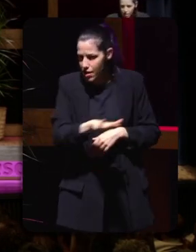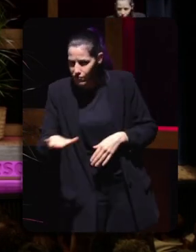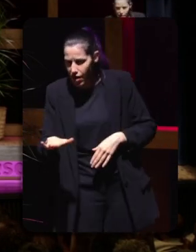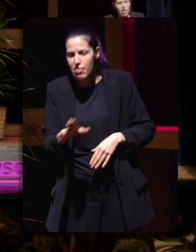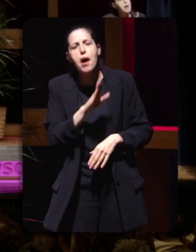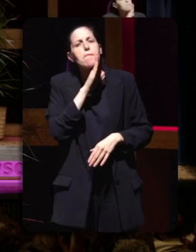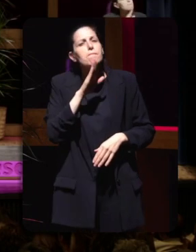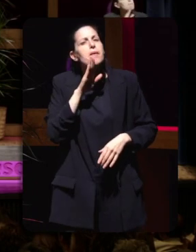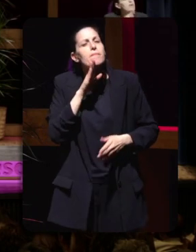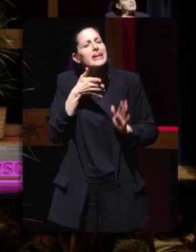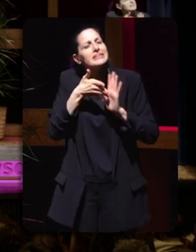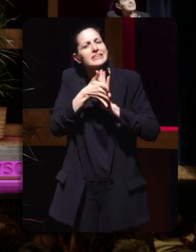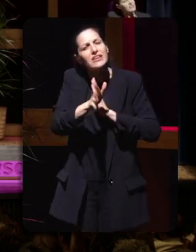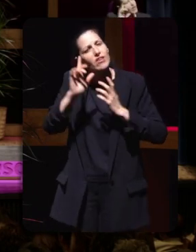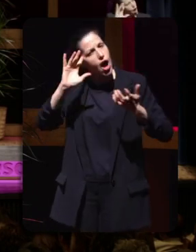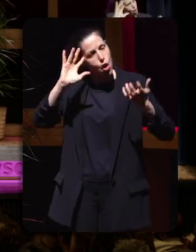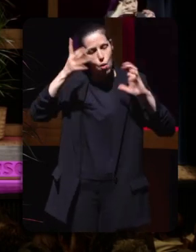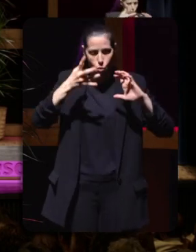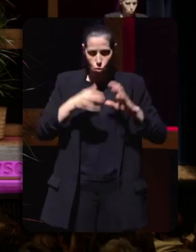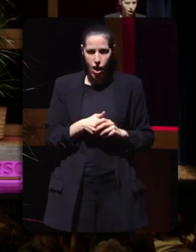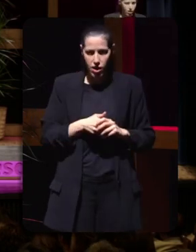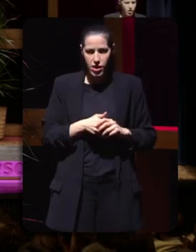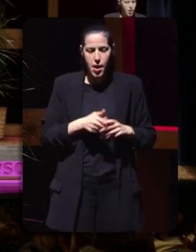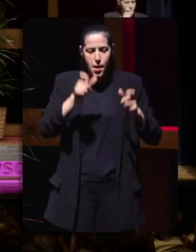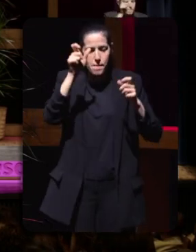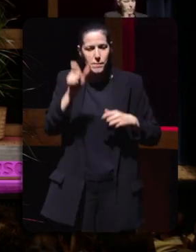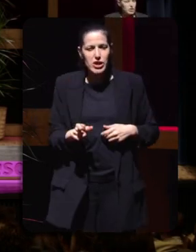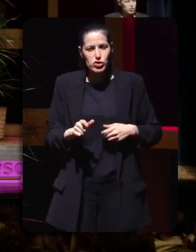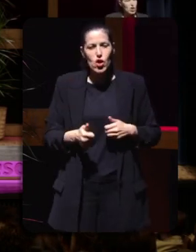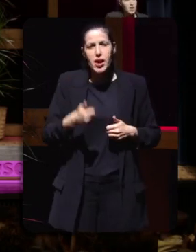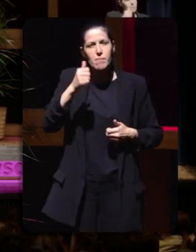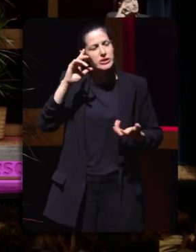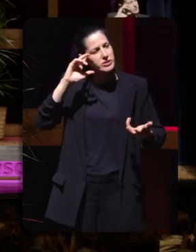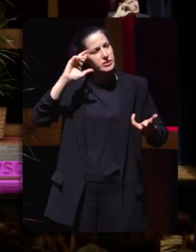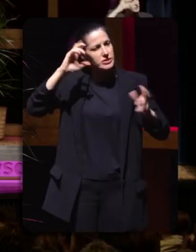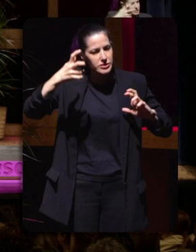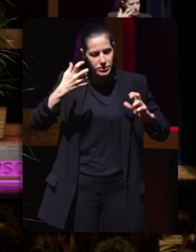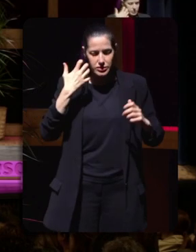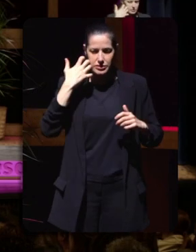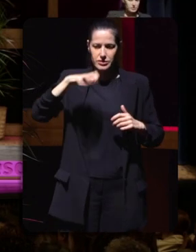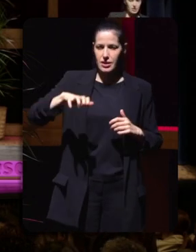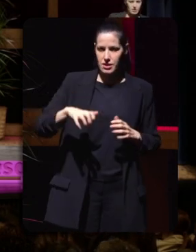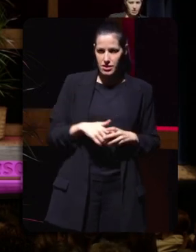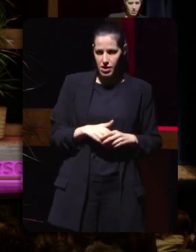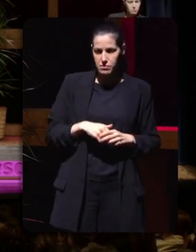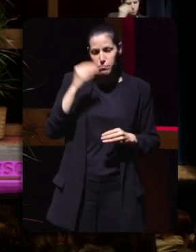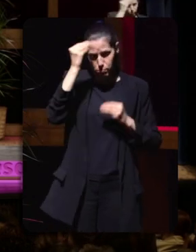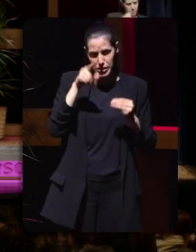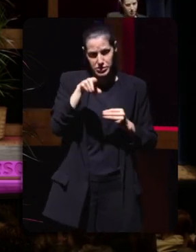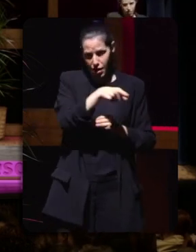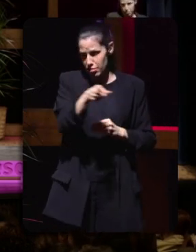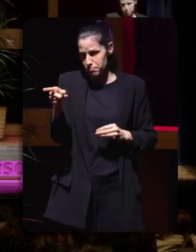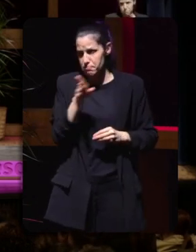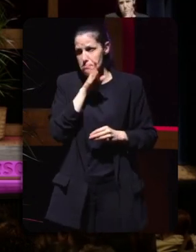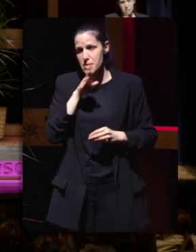representa la locura queda como la persona más extraña y más loca que encontrado jamás y pensad en vuestras madres Pues